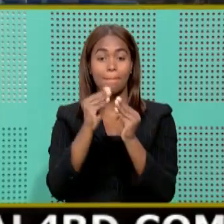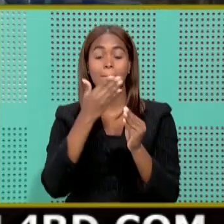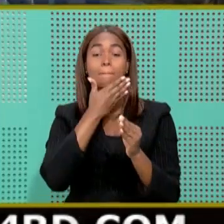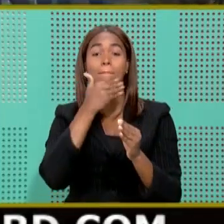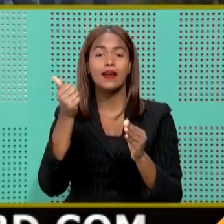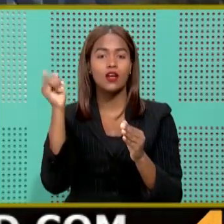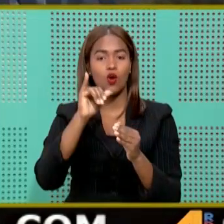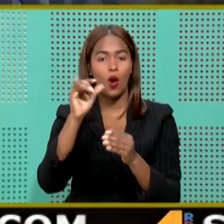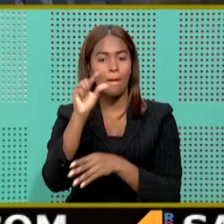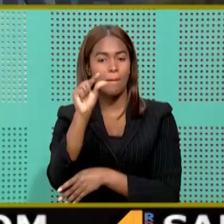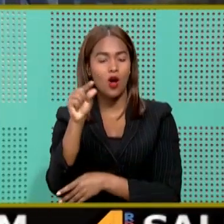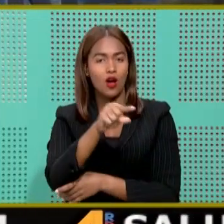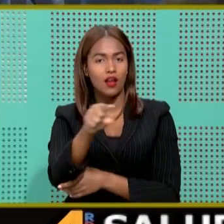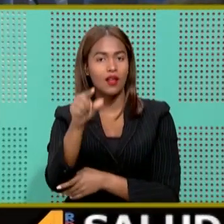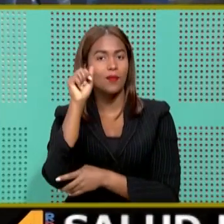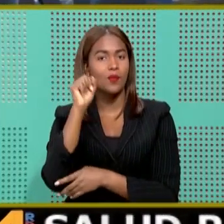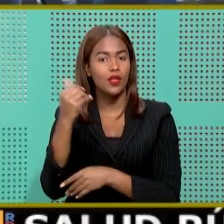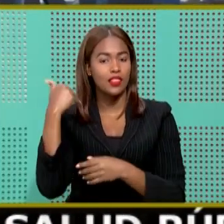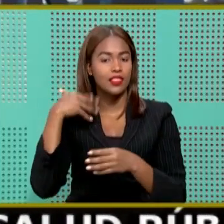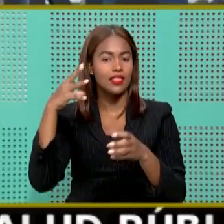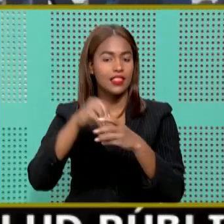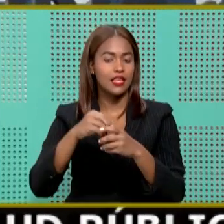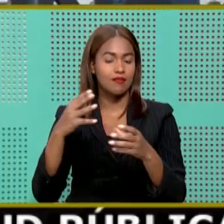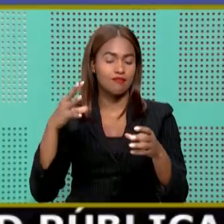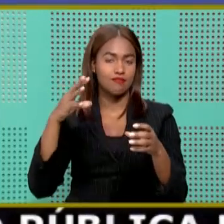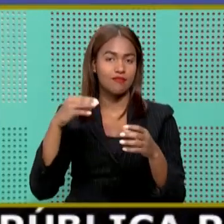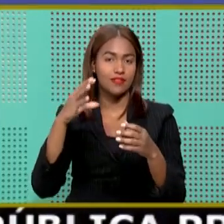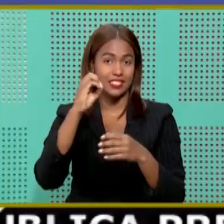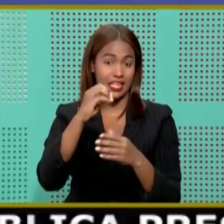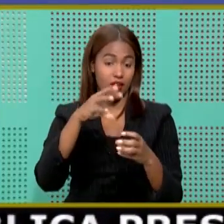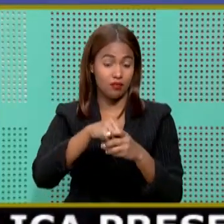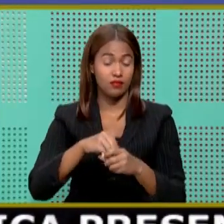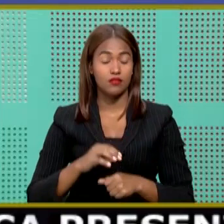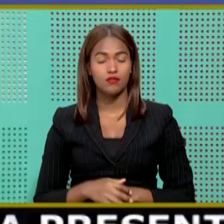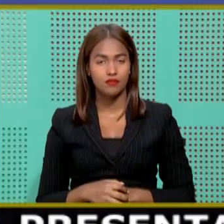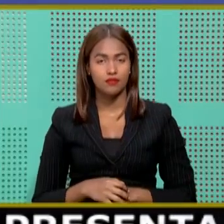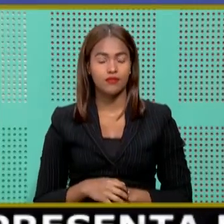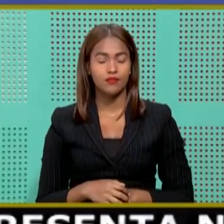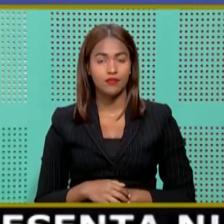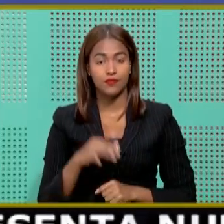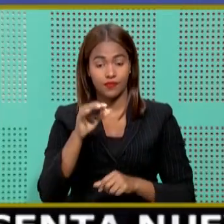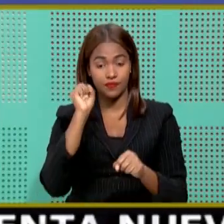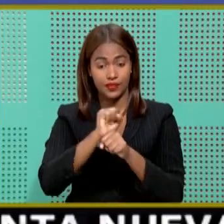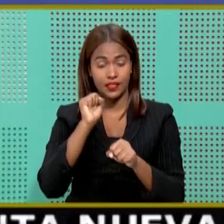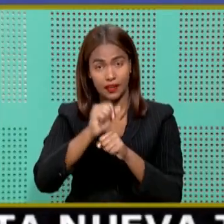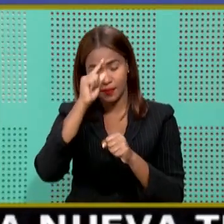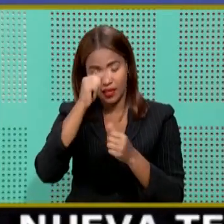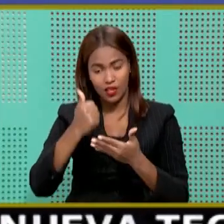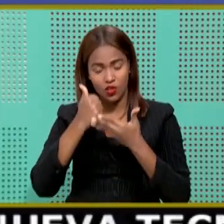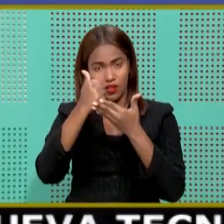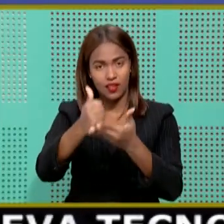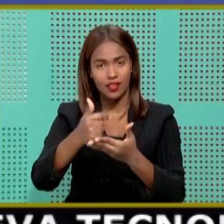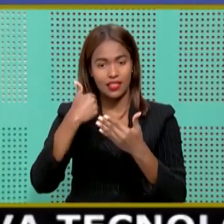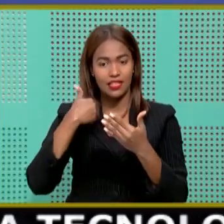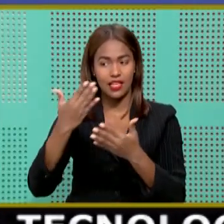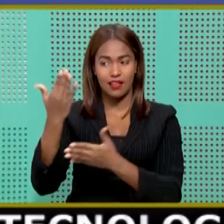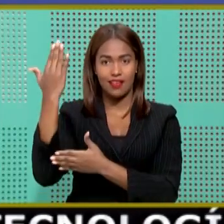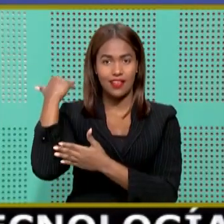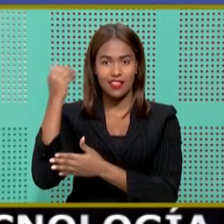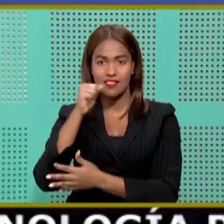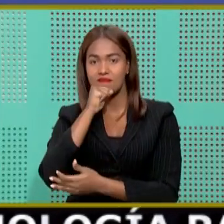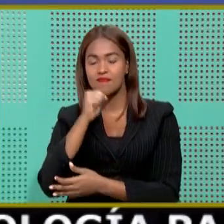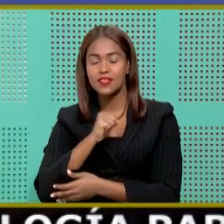y uno de los pocos que podrá hablar de hacinamiento cero. Con este plan de humanización, dejamos atrás para siempre el modelo